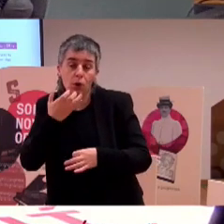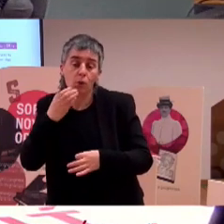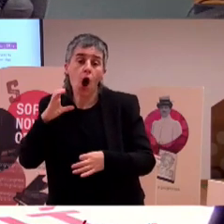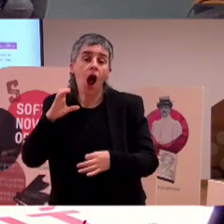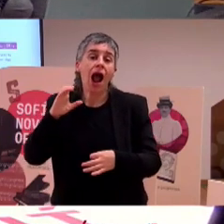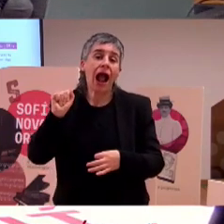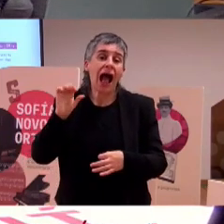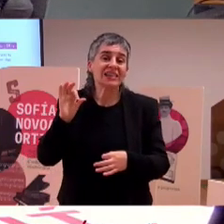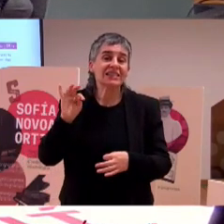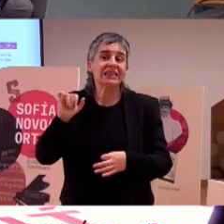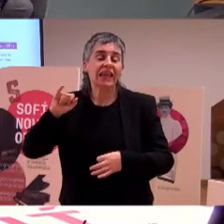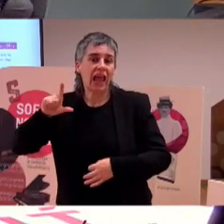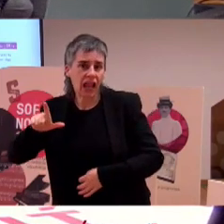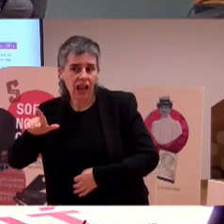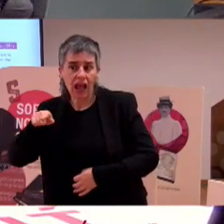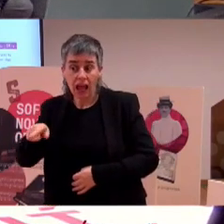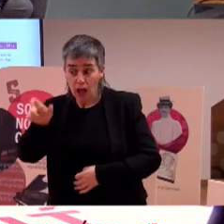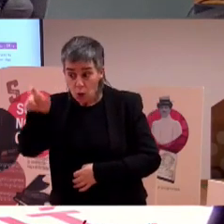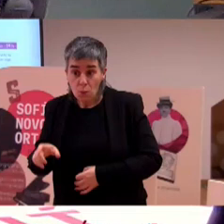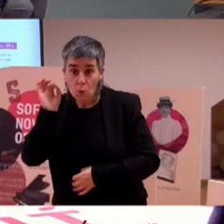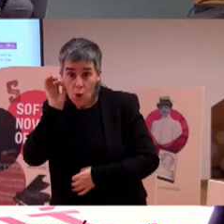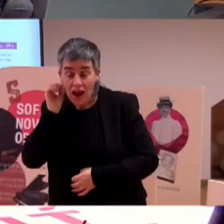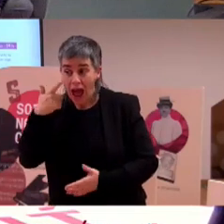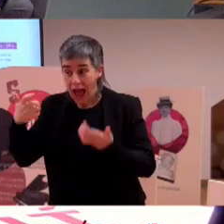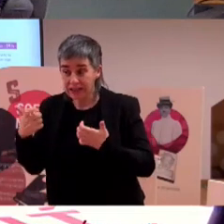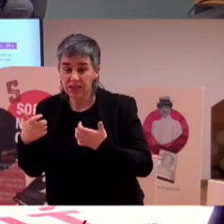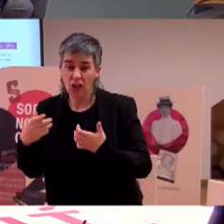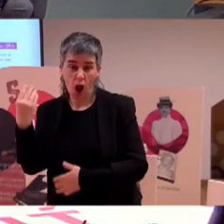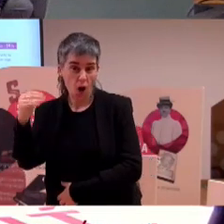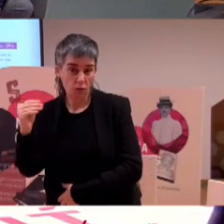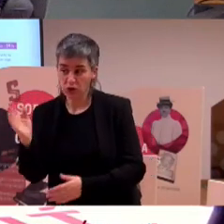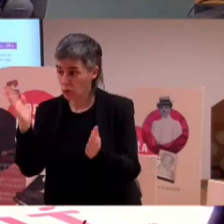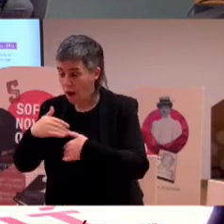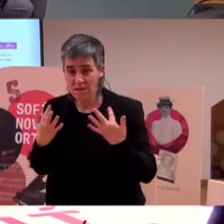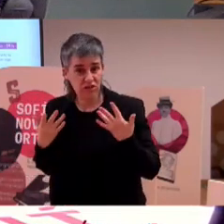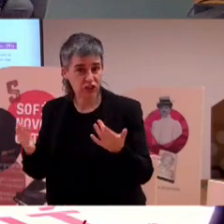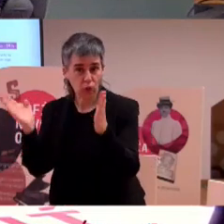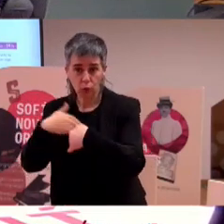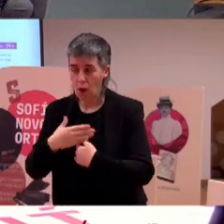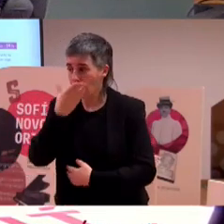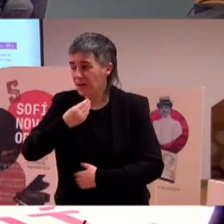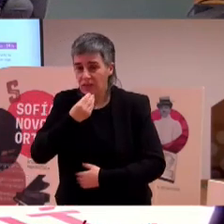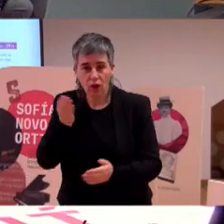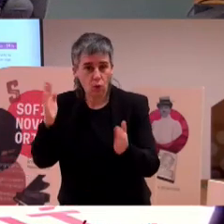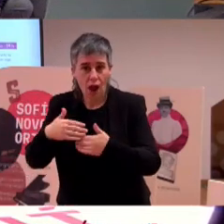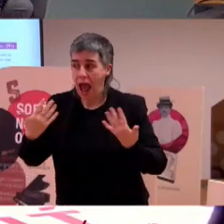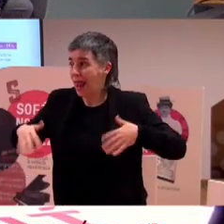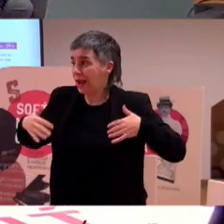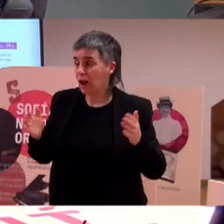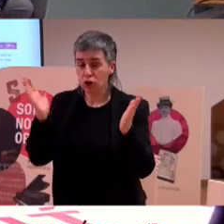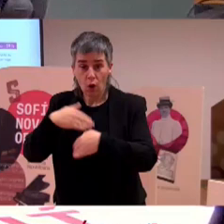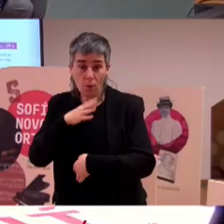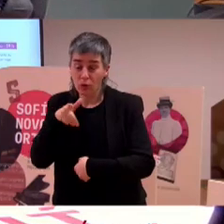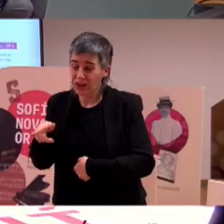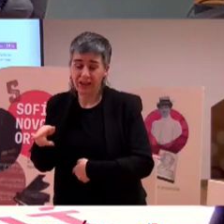se encuentra uno también con que esa artista no tiene ni juventud, ni frescura, ni belleza, ni alegría, porque todo eso lo dejó en las horas